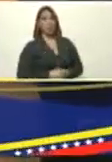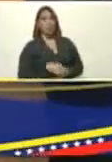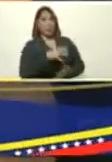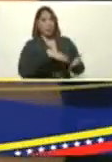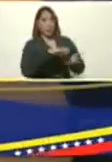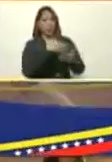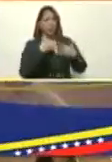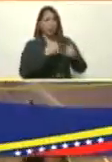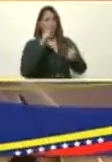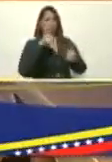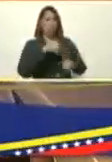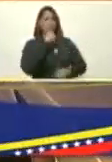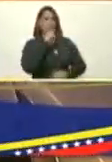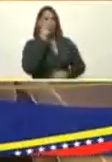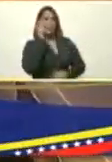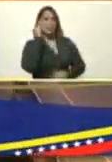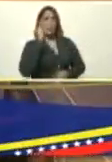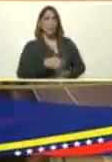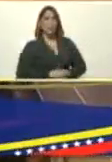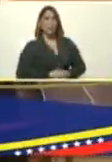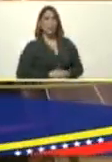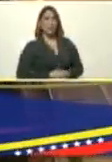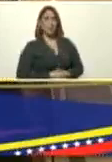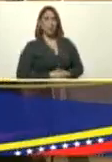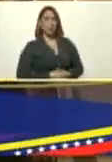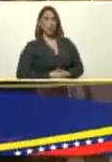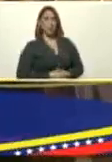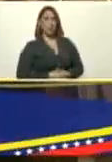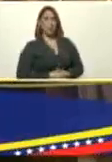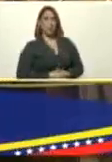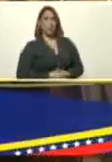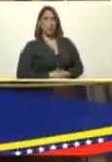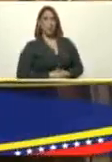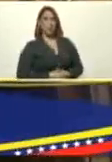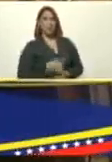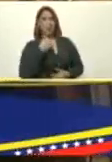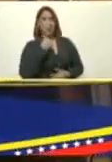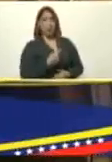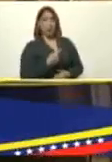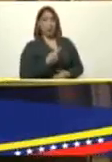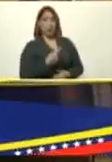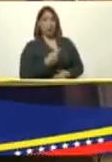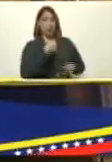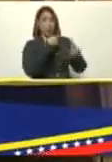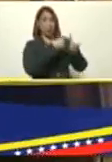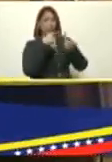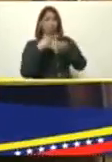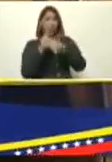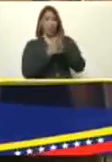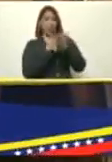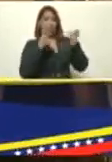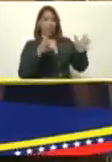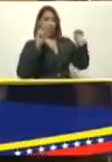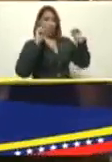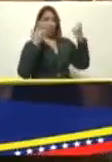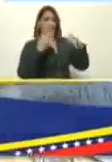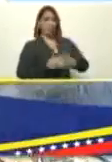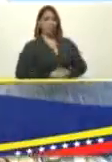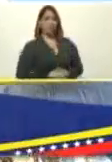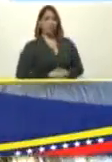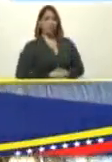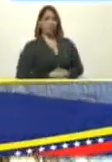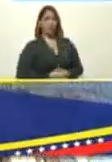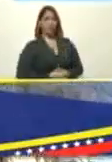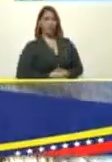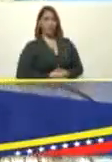abuelos, nuestras abuelas. Finalmente, le digo, para sumar a esos grandes logros, siendo que,